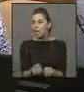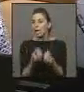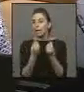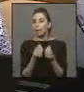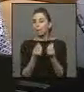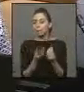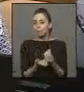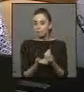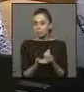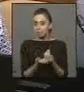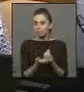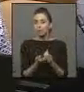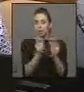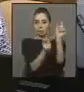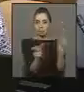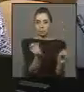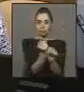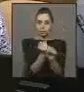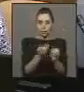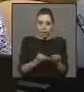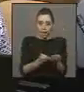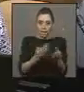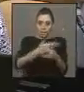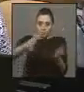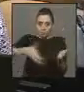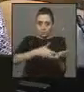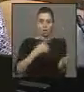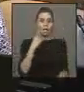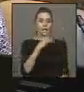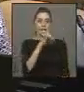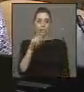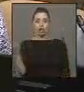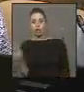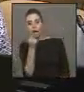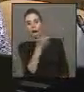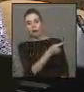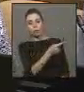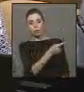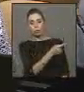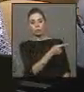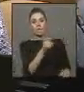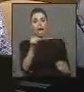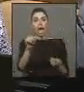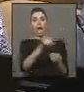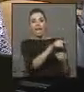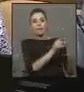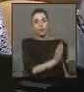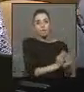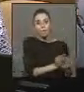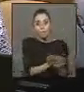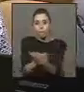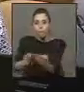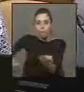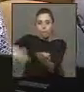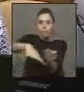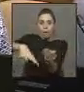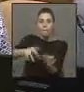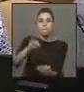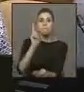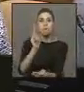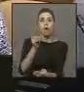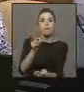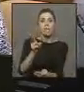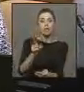especialmente porque sobre los pescadores quelloninos pesa la acusación de haber pescado en zonas prohibidas, lo que se tradujo además